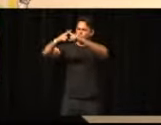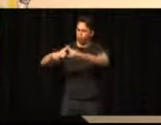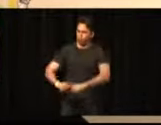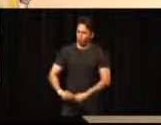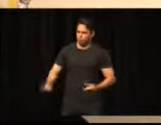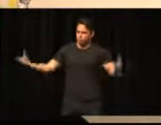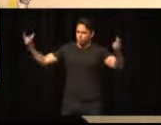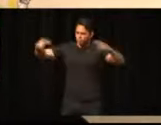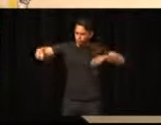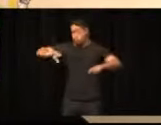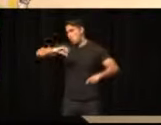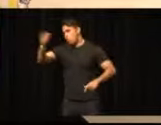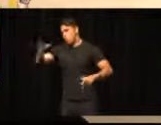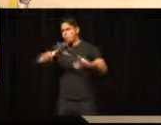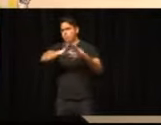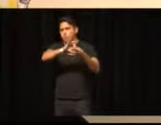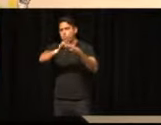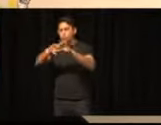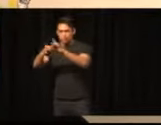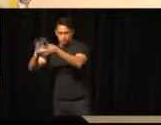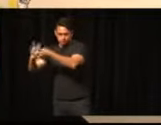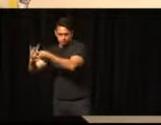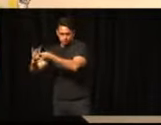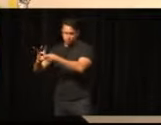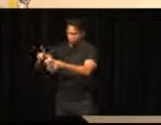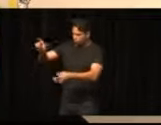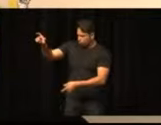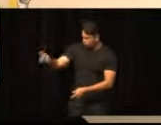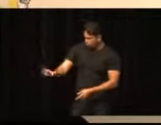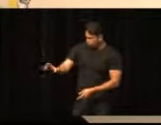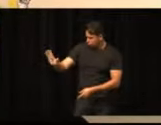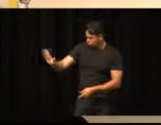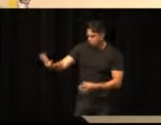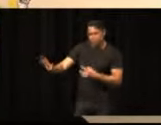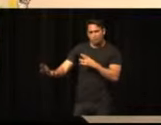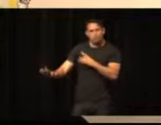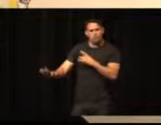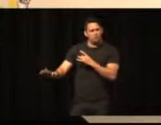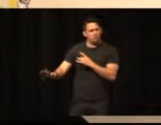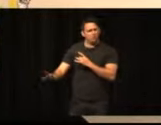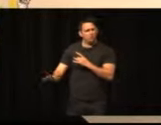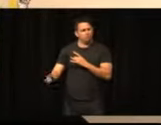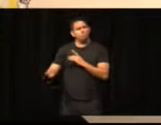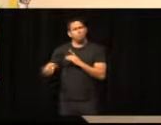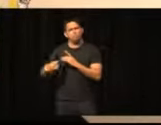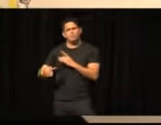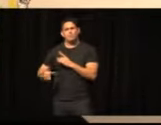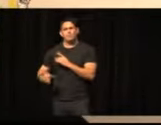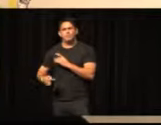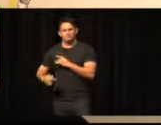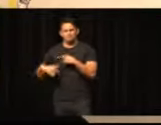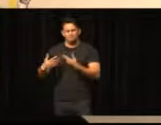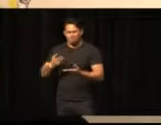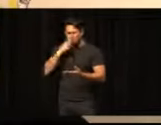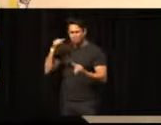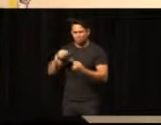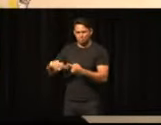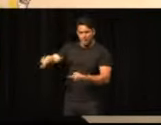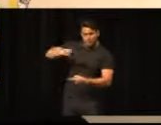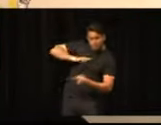siempre está la figura del voluntario. Le cabe la expresión voluntario,